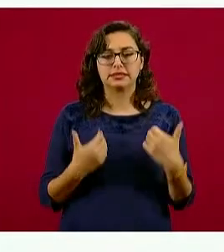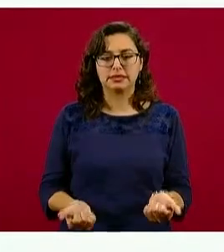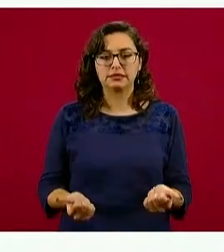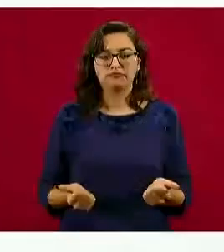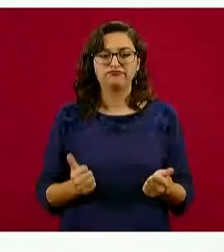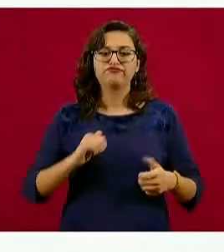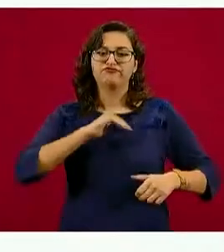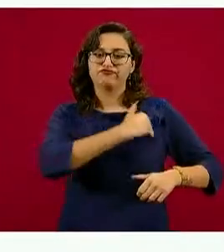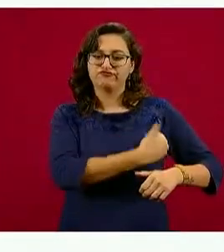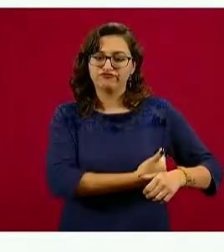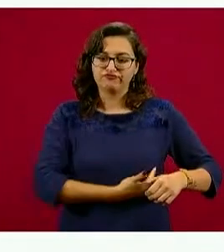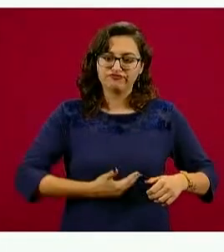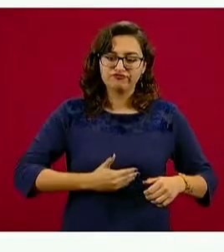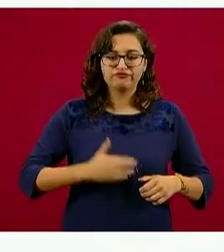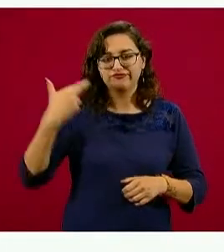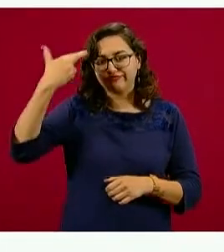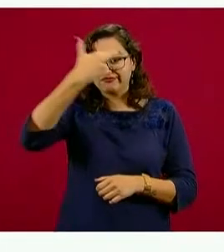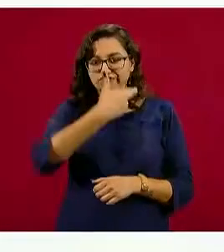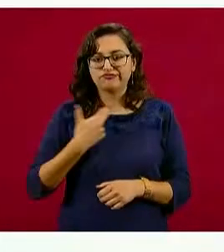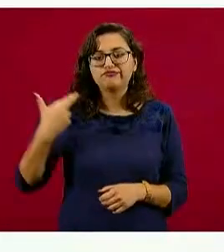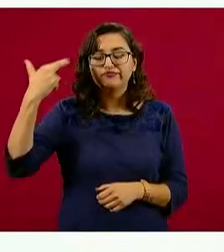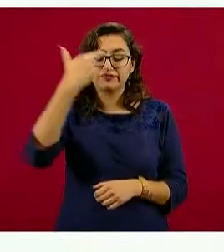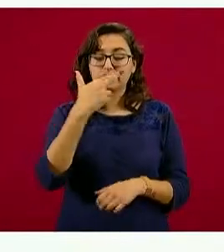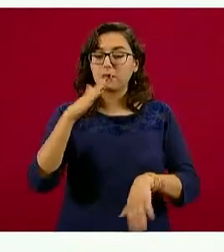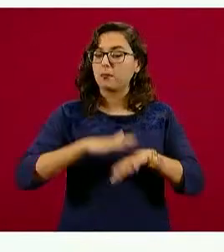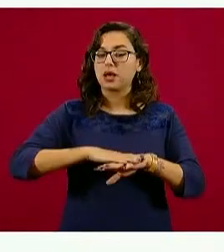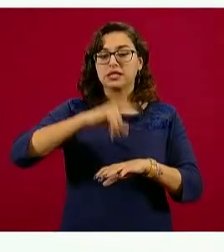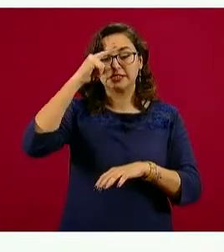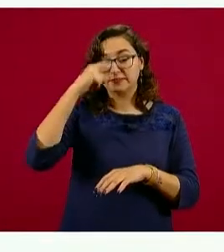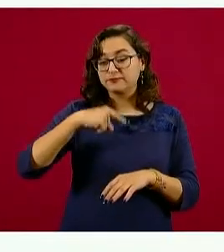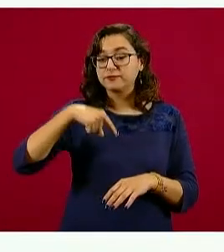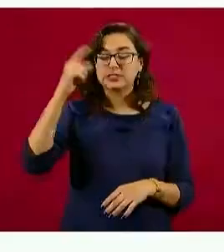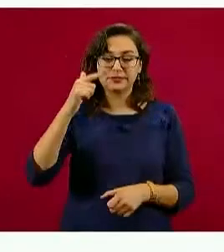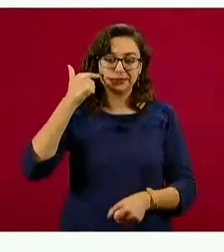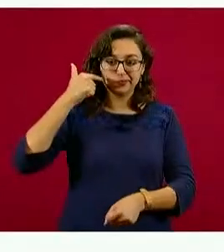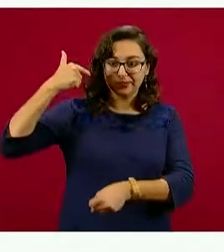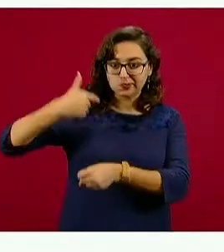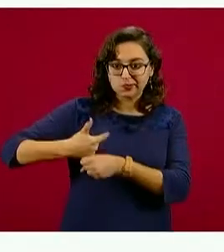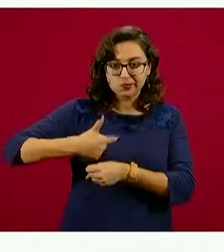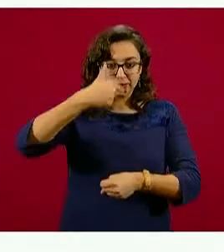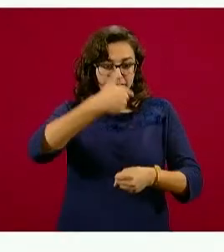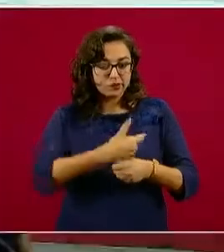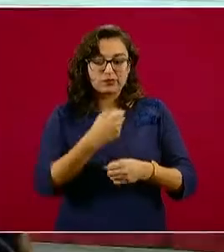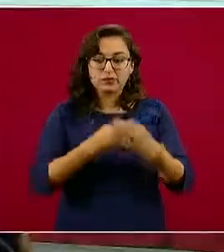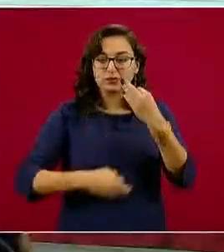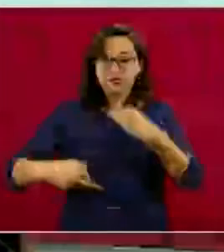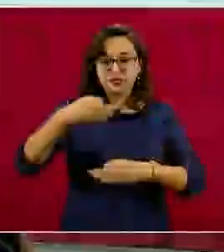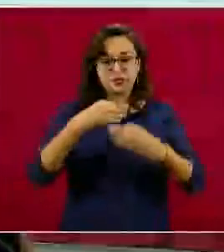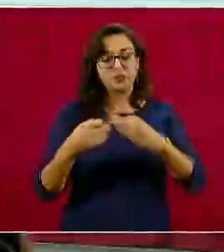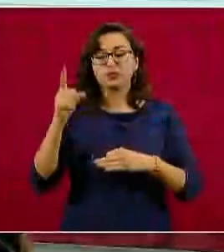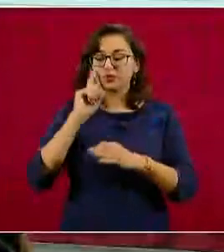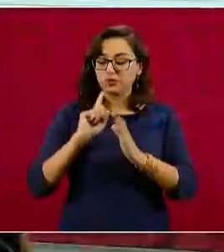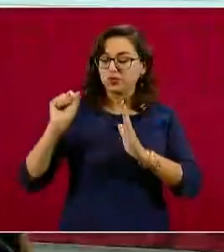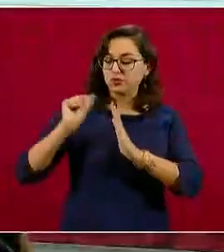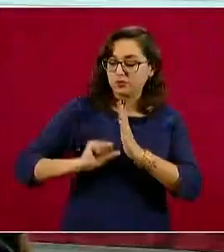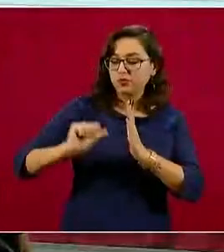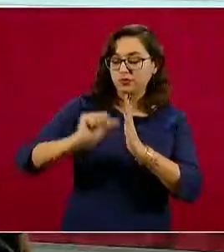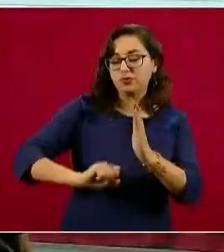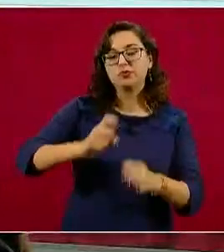la autoexploración. Si acaso esta es la medida más fácil, es la medida en la que toda mujer, todos los meses por lo